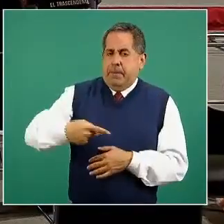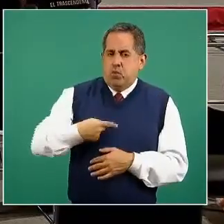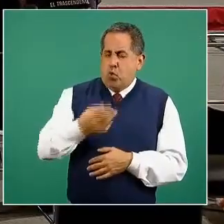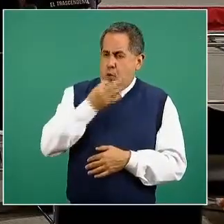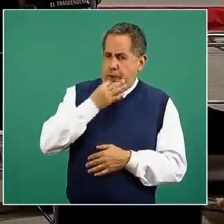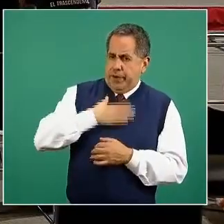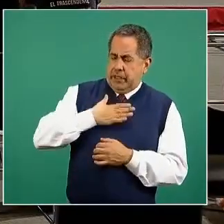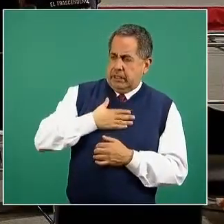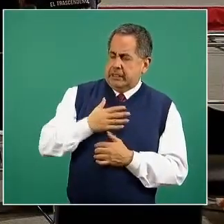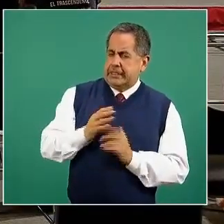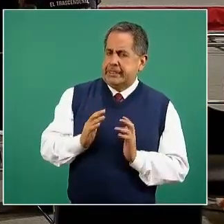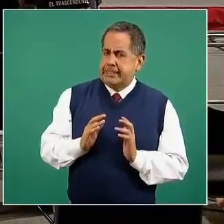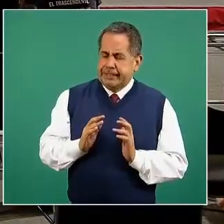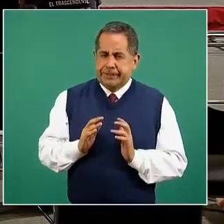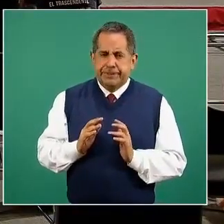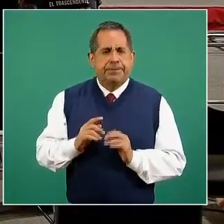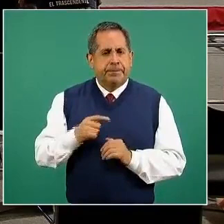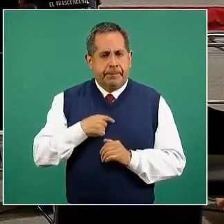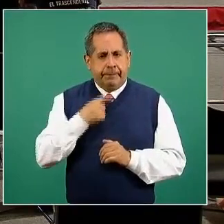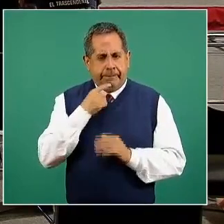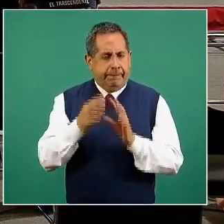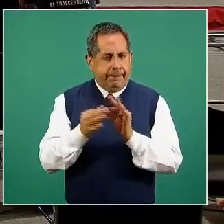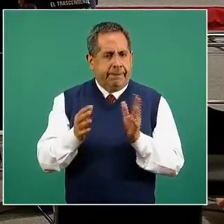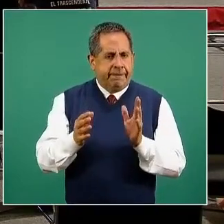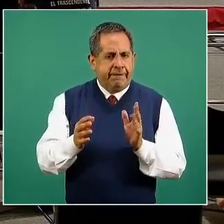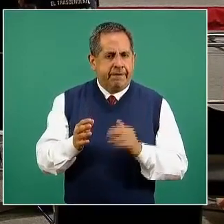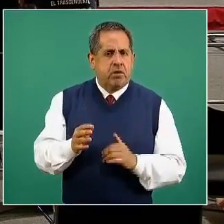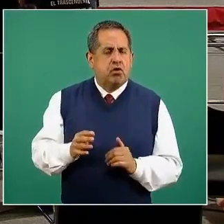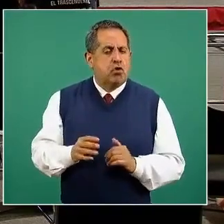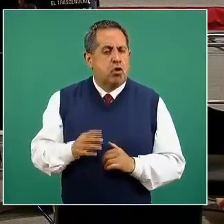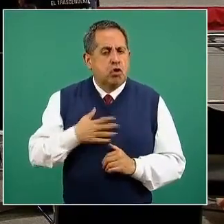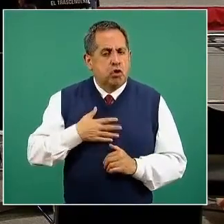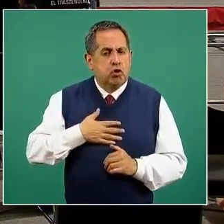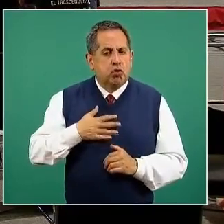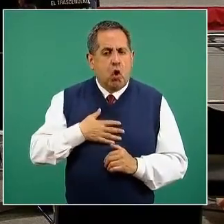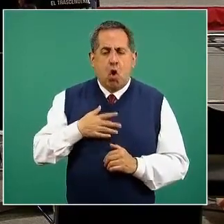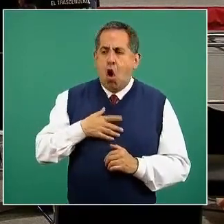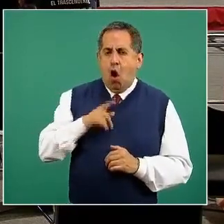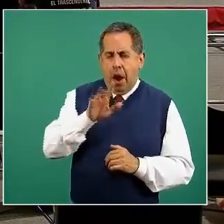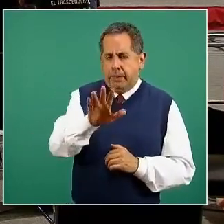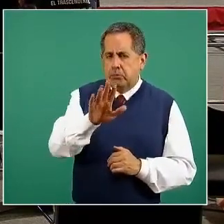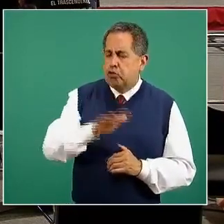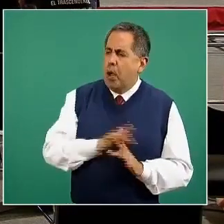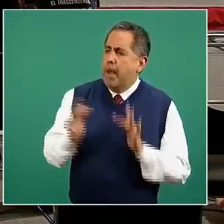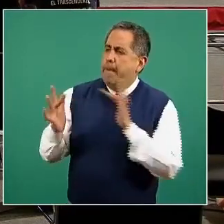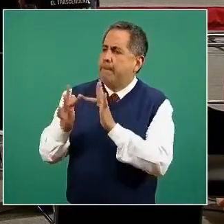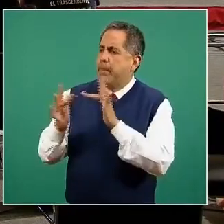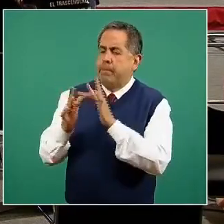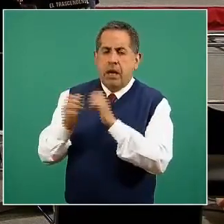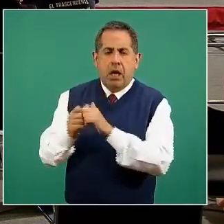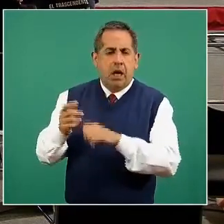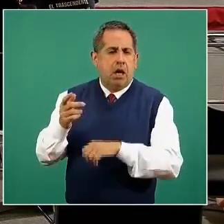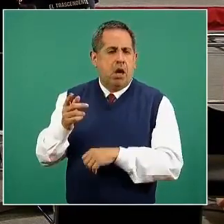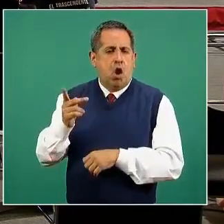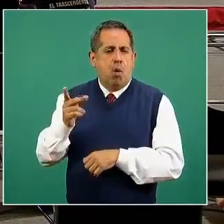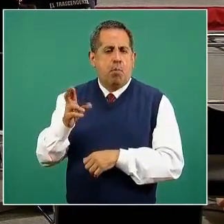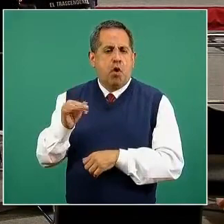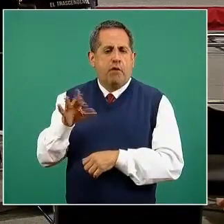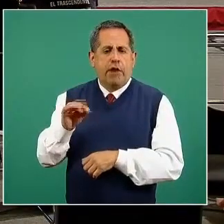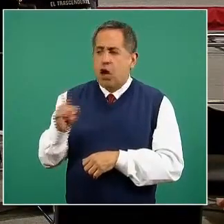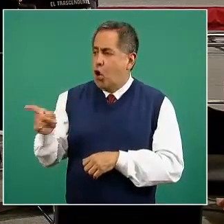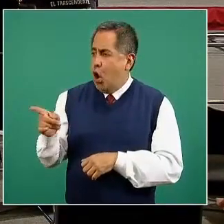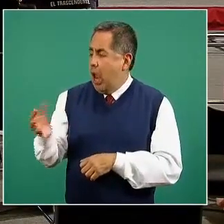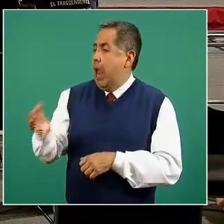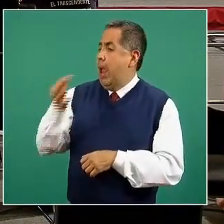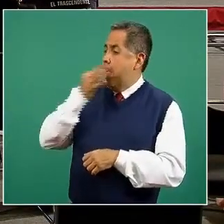comentaba esta inquietud y quedé en que contactaría al procurador Sheffield precisamente para el seguimiento. Me dio